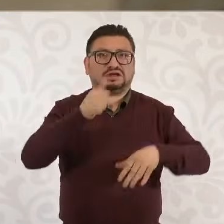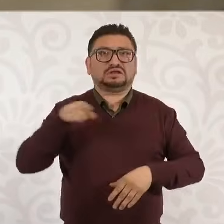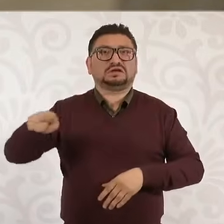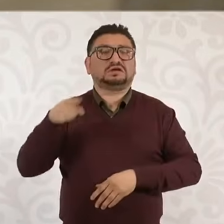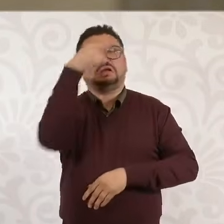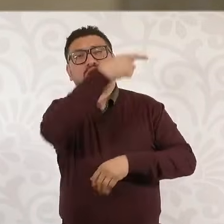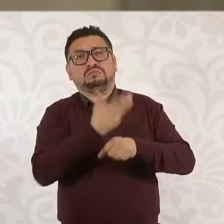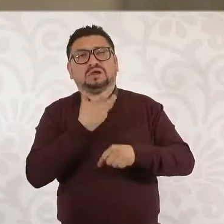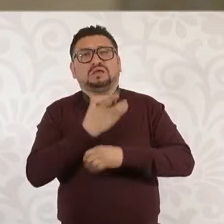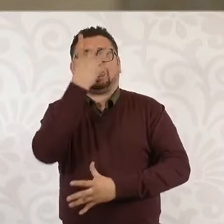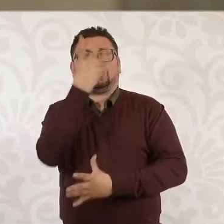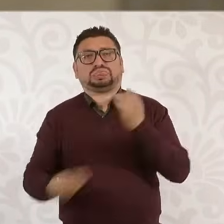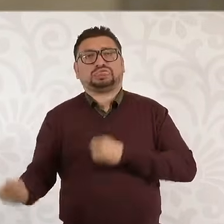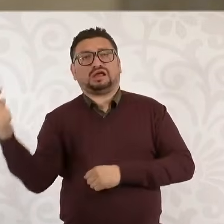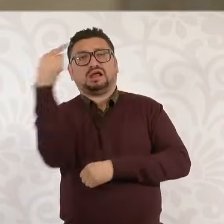Unidos prófugo.